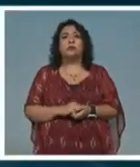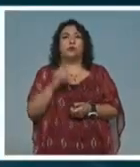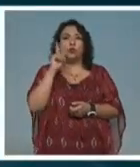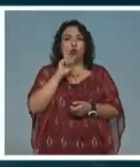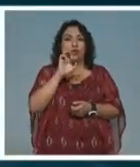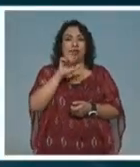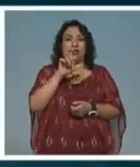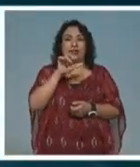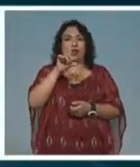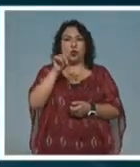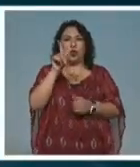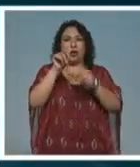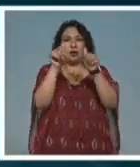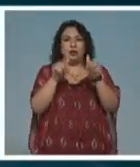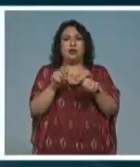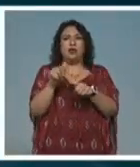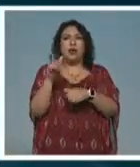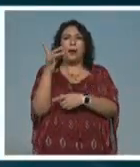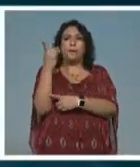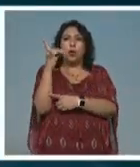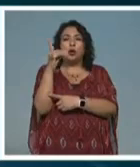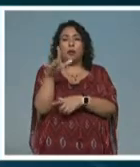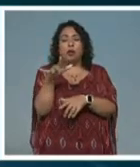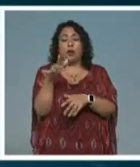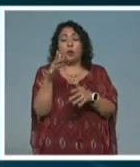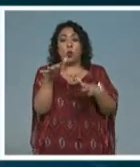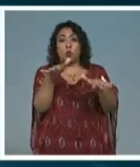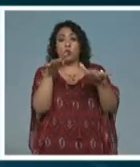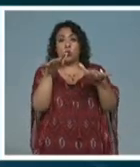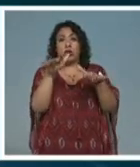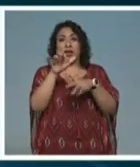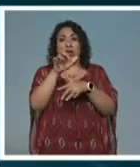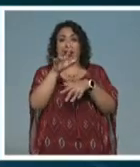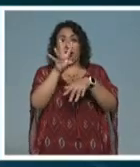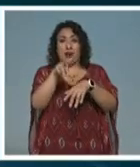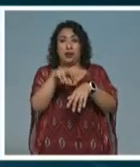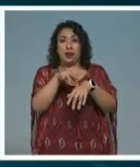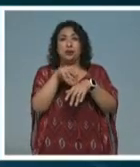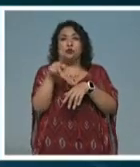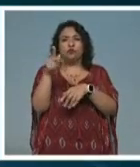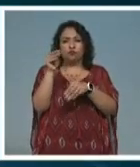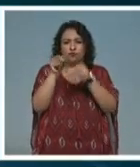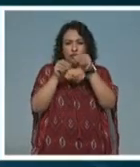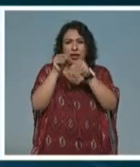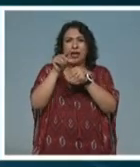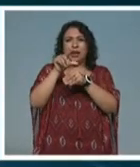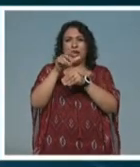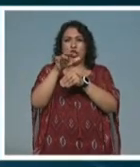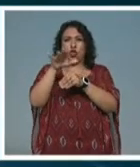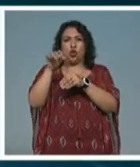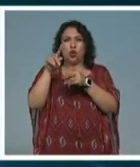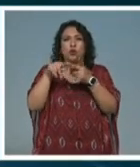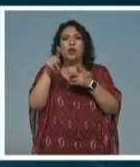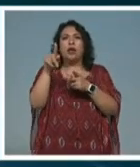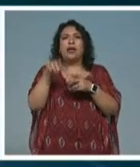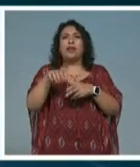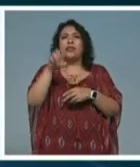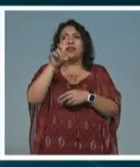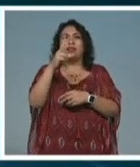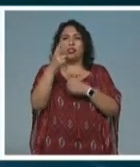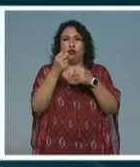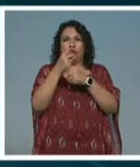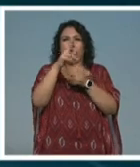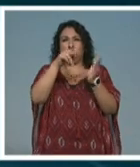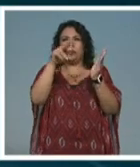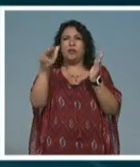Claudia Callisaya, artista boliviana y admiradora del realismo renacentista, realizó su propia versión de la Gioconda. La pintora de 32 años de